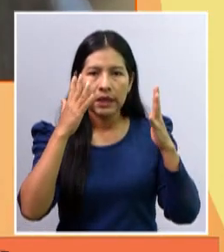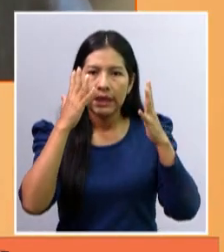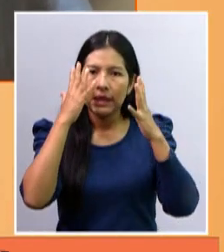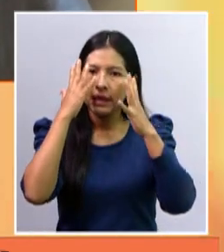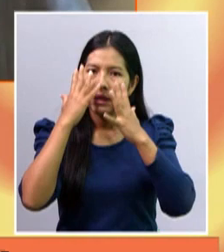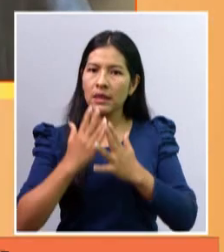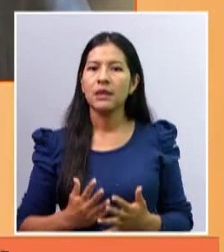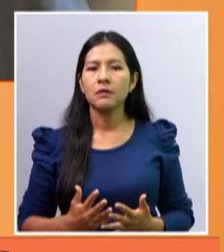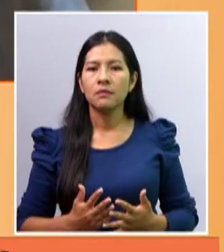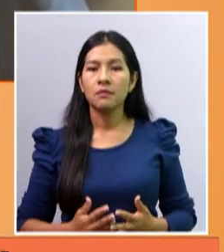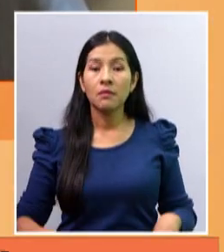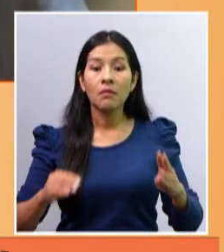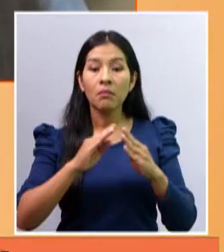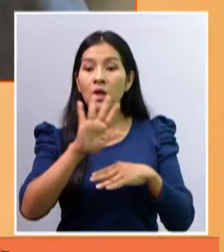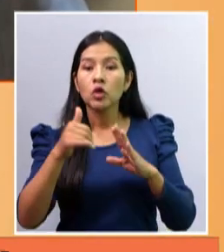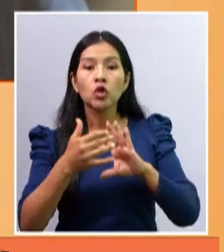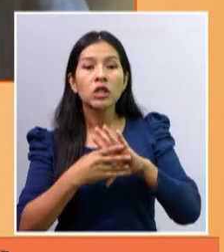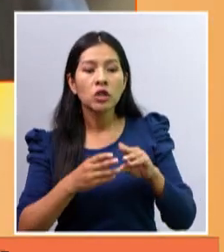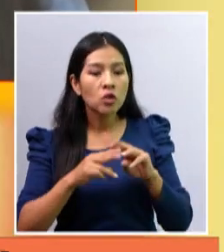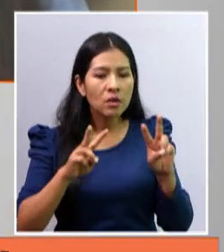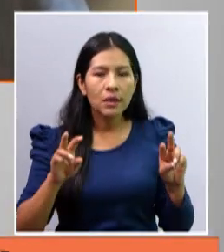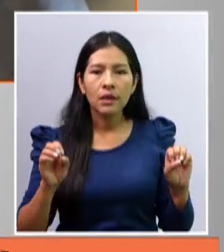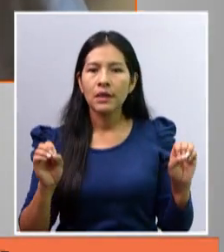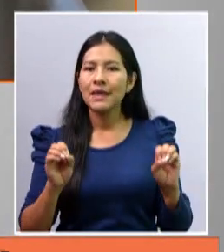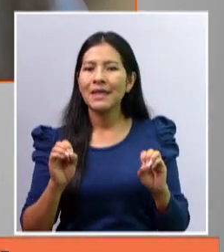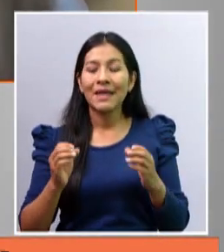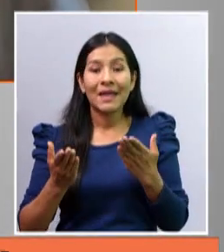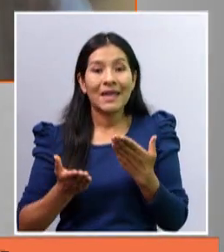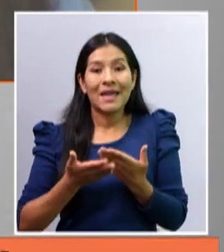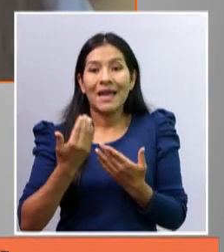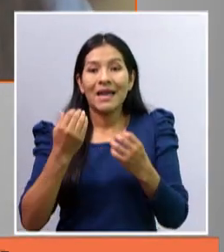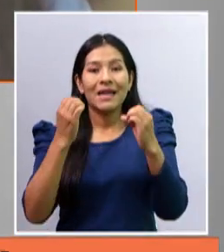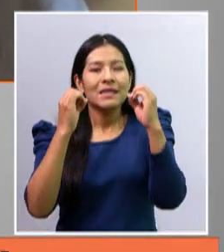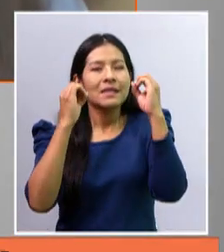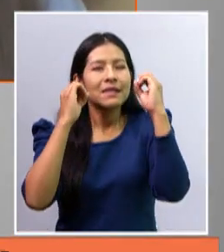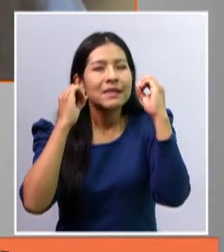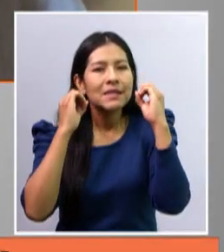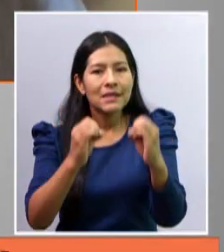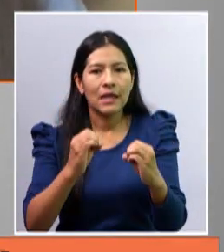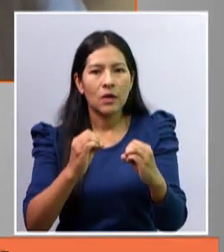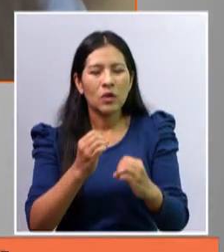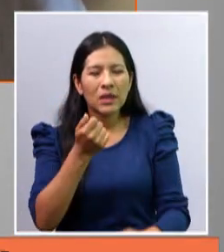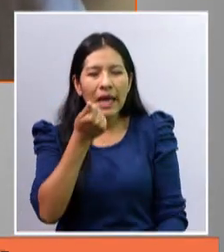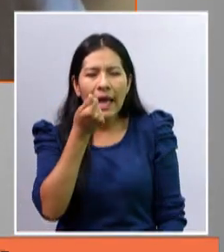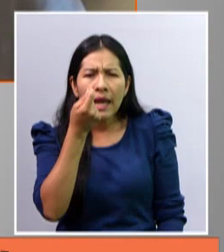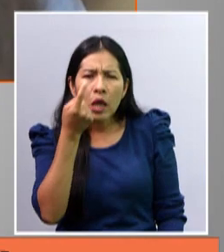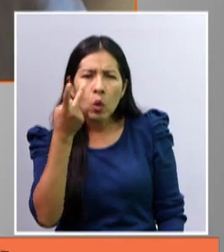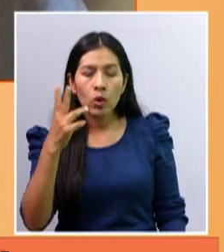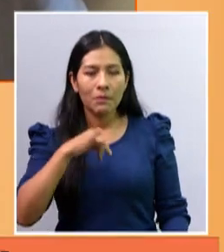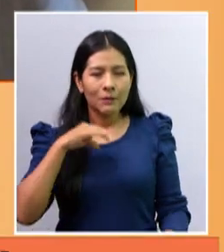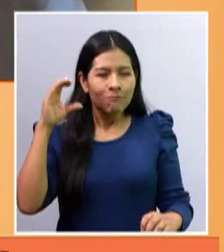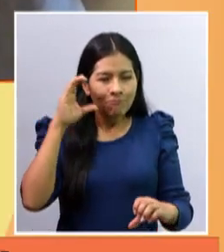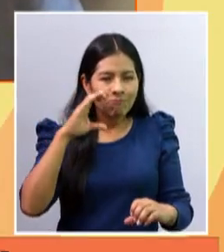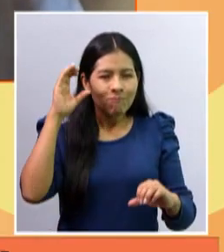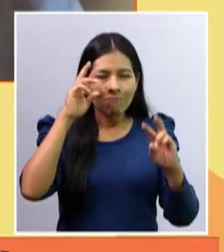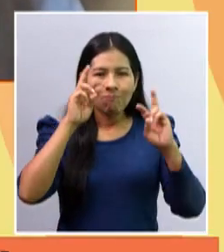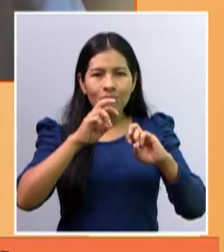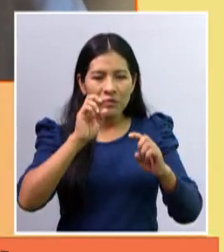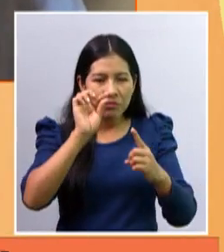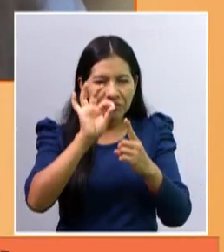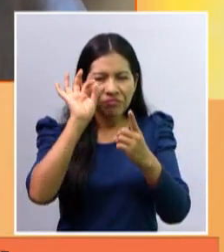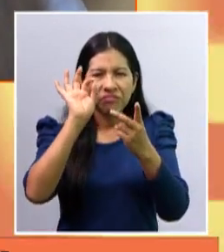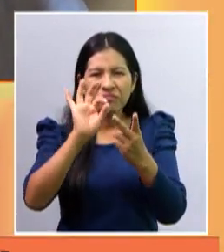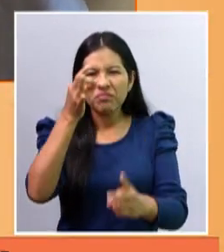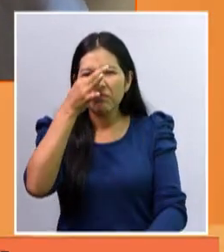tales sobre su rol existen muy pocos por no decir ninguno de hecho los pocos escritos que pude rescatar son unas